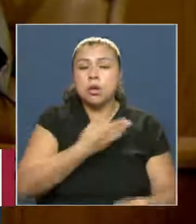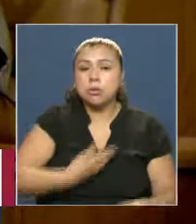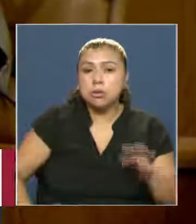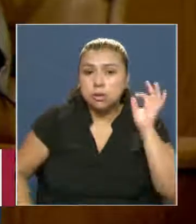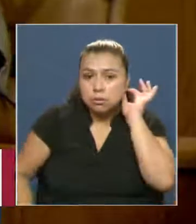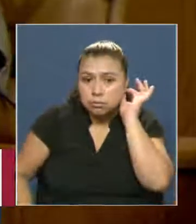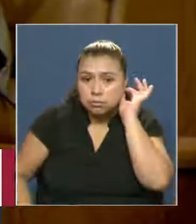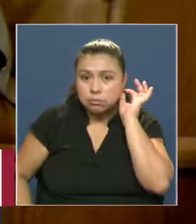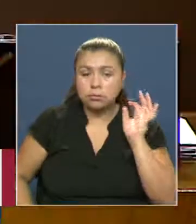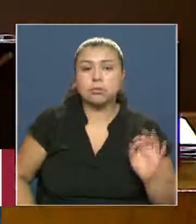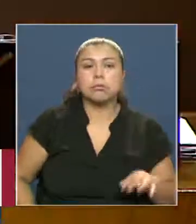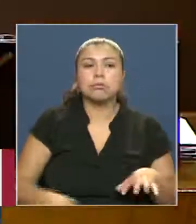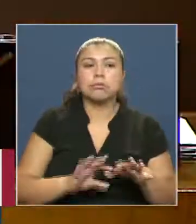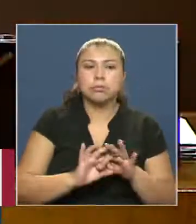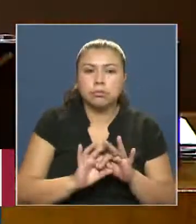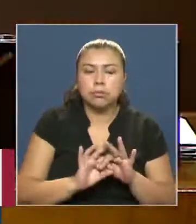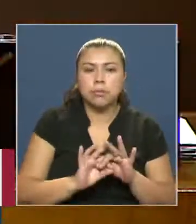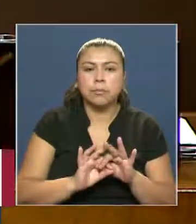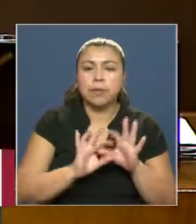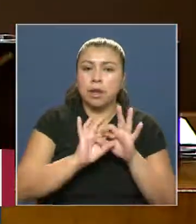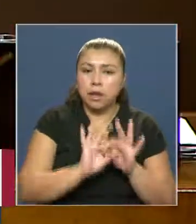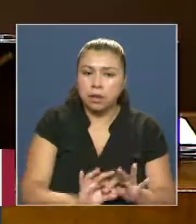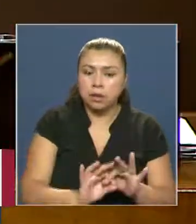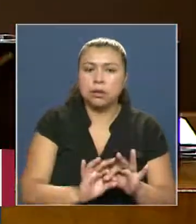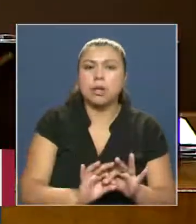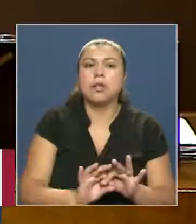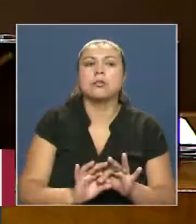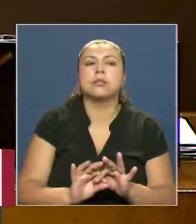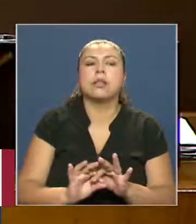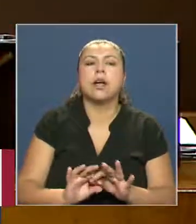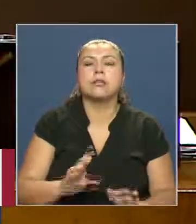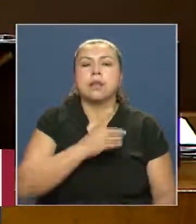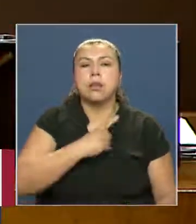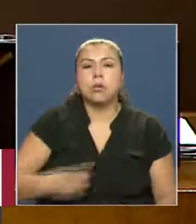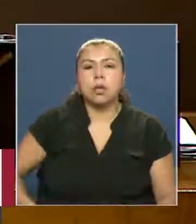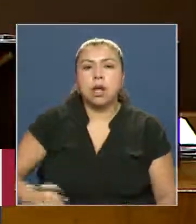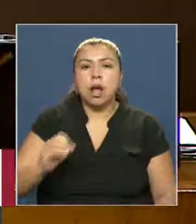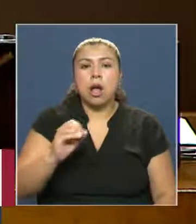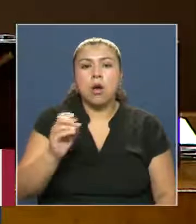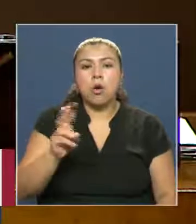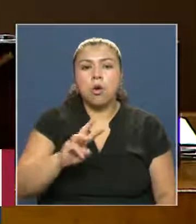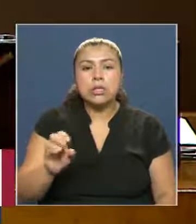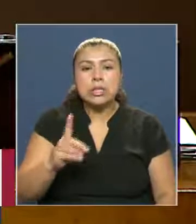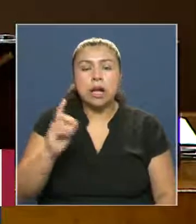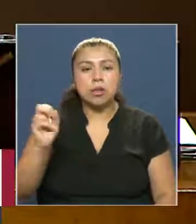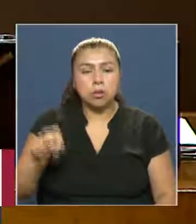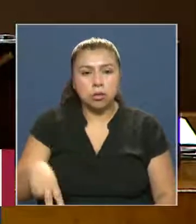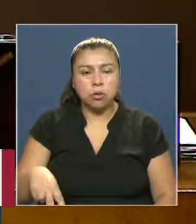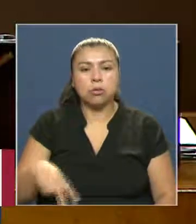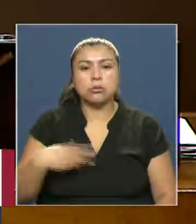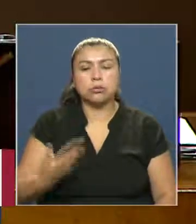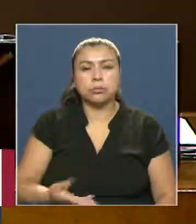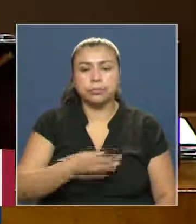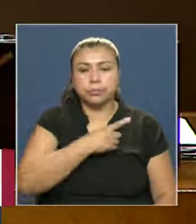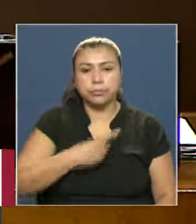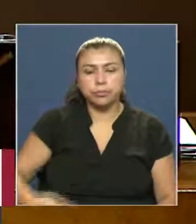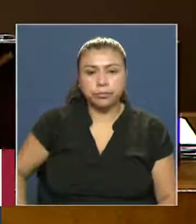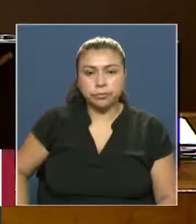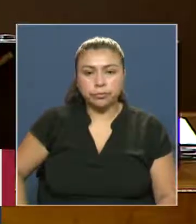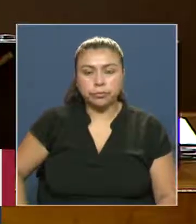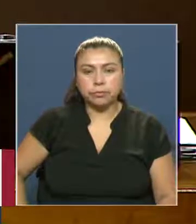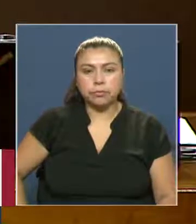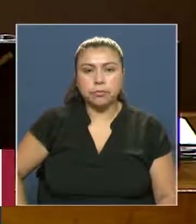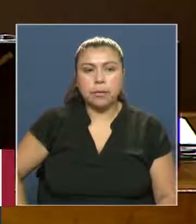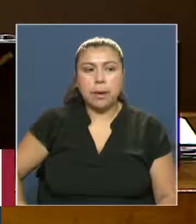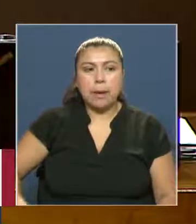gracias. Muchas gracias, diputada Ossandón. De inmediato le entrego el uso de la palabra a la diputada integrante del Comité del